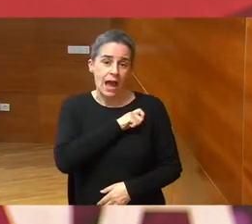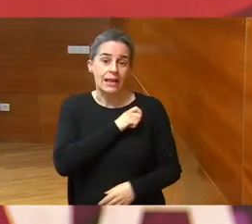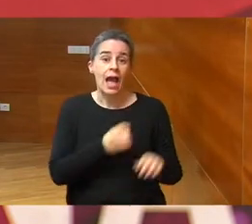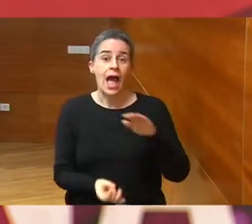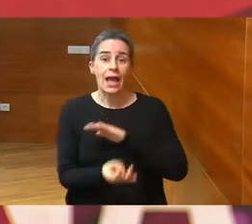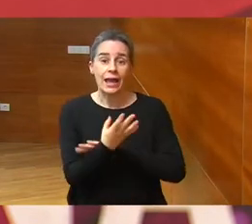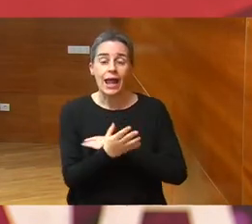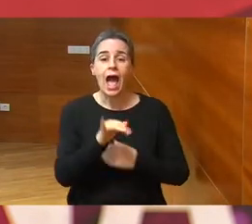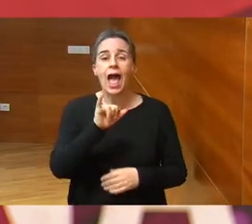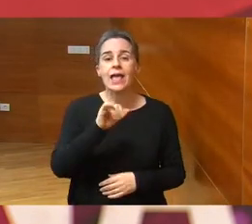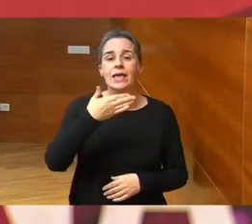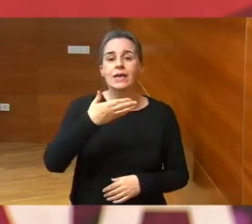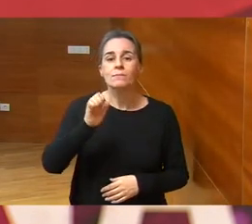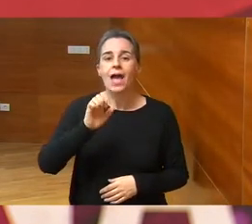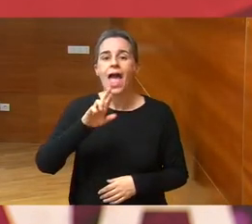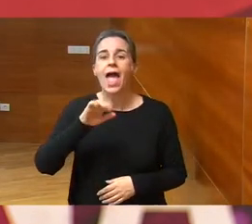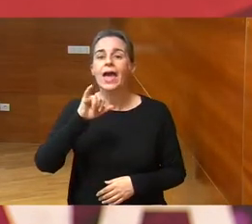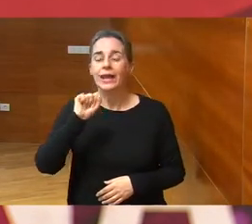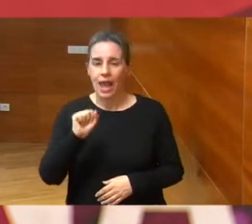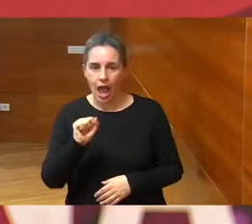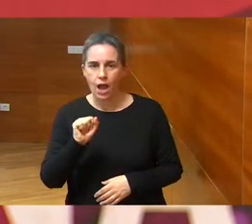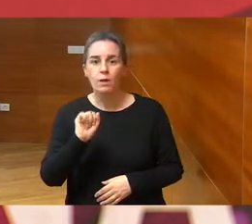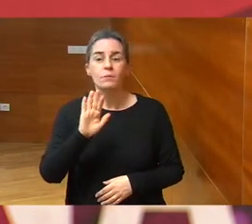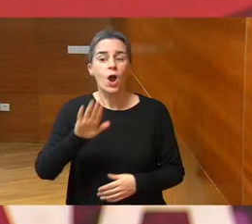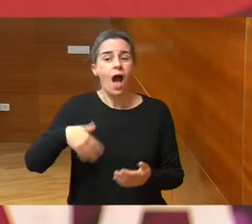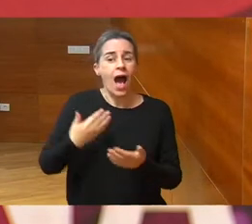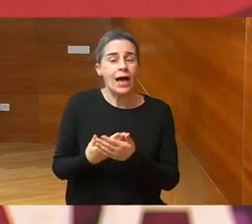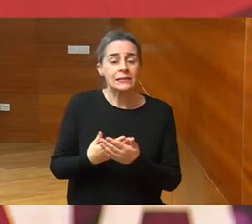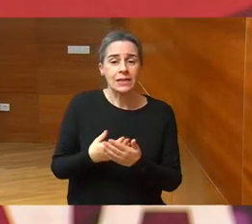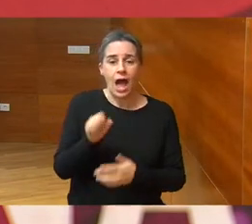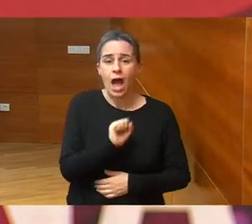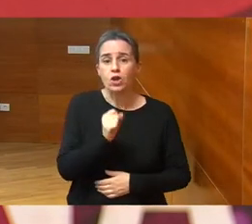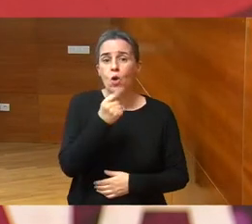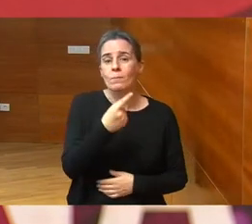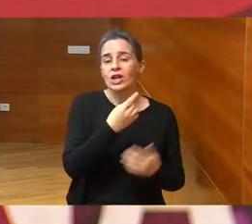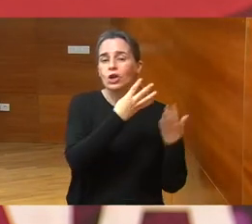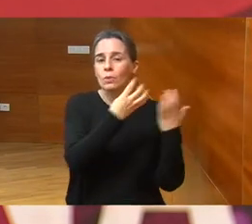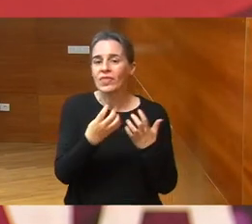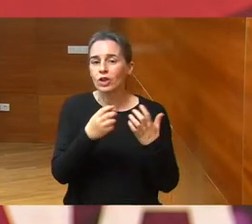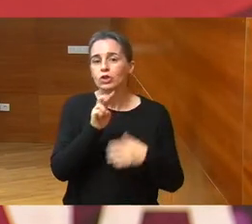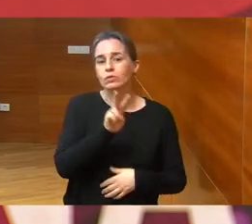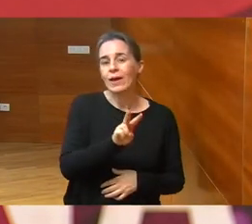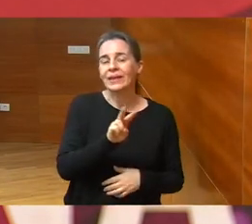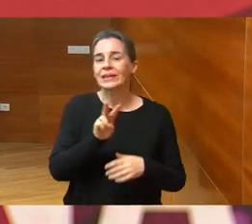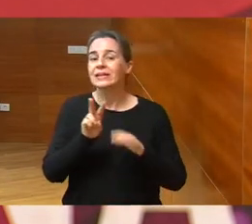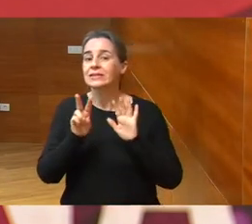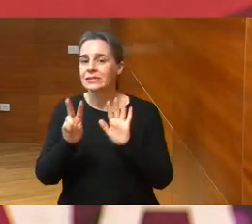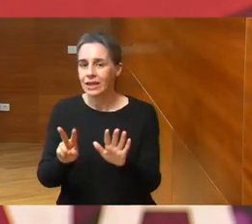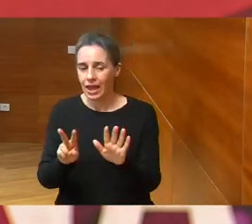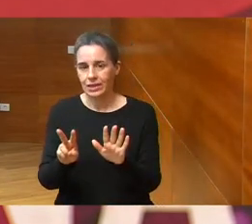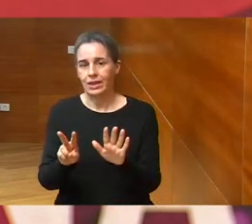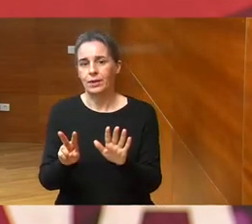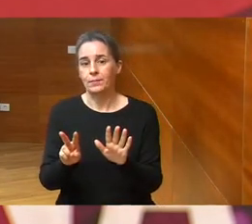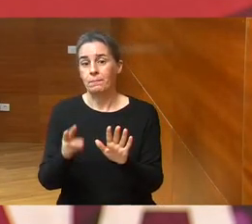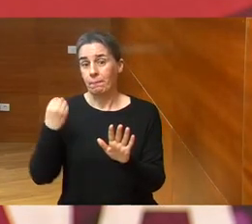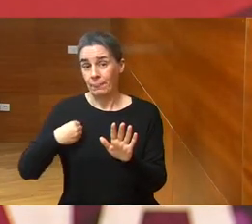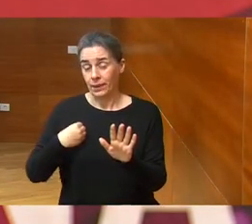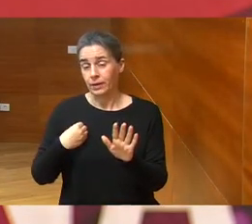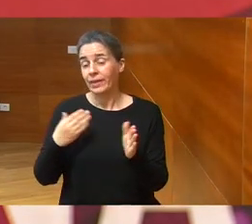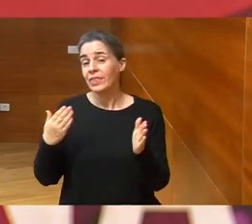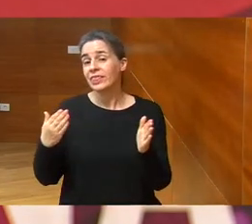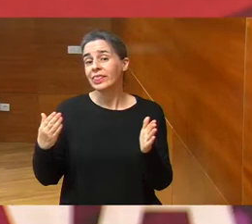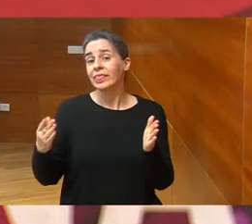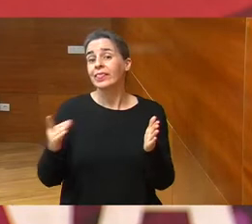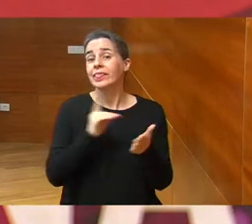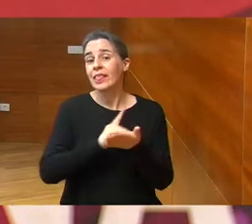iberia pero hasta no oano 1920 no se decreta no Diario Oficial del